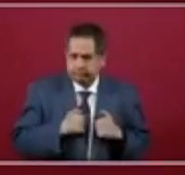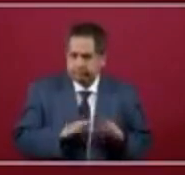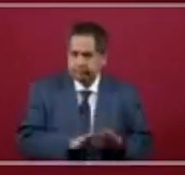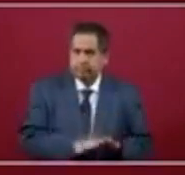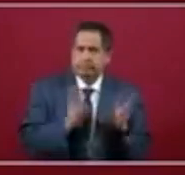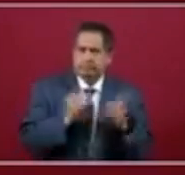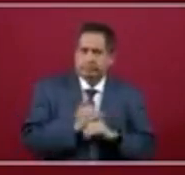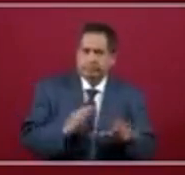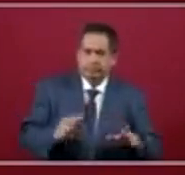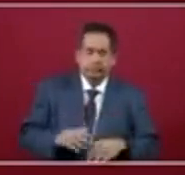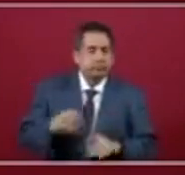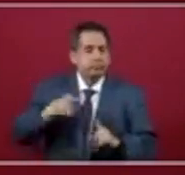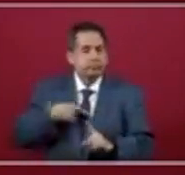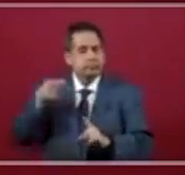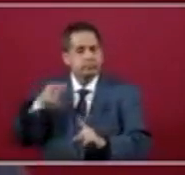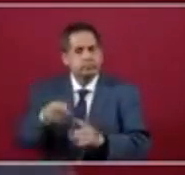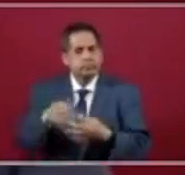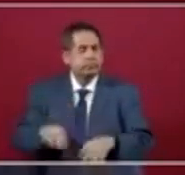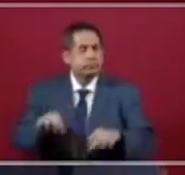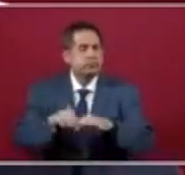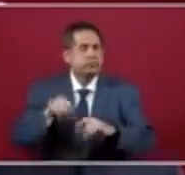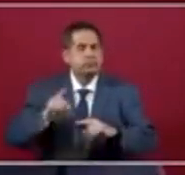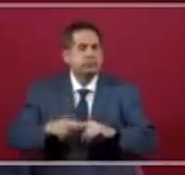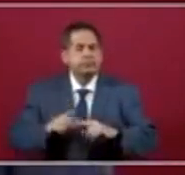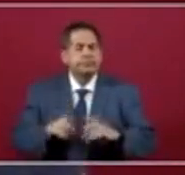importante aquí es